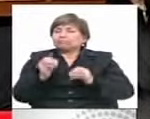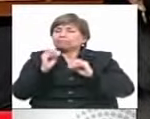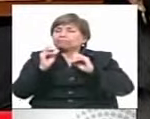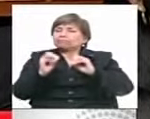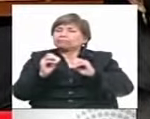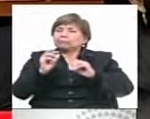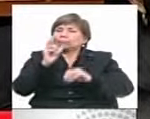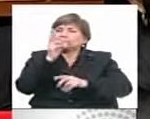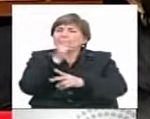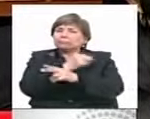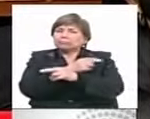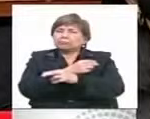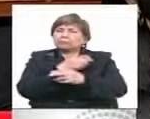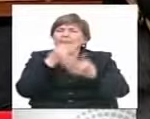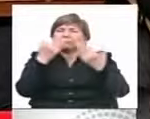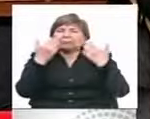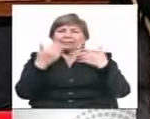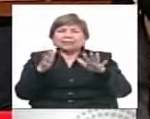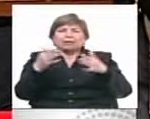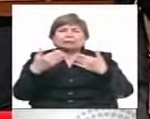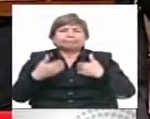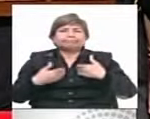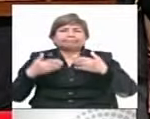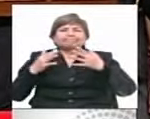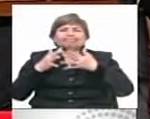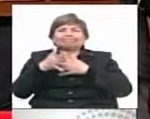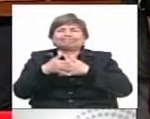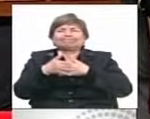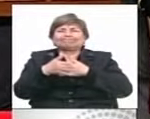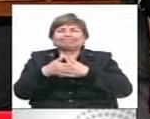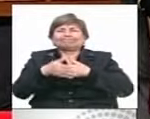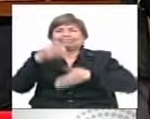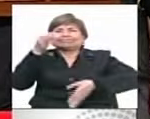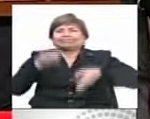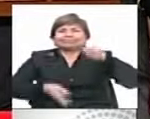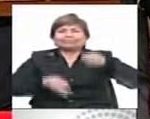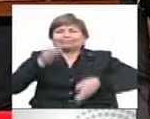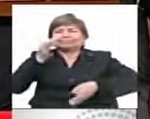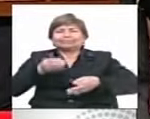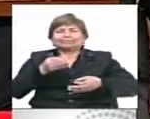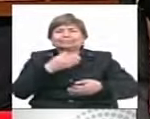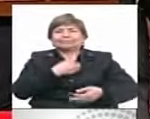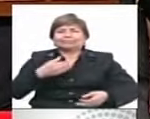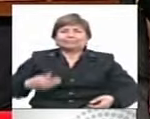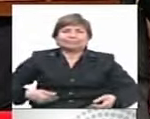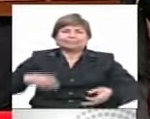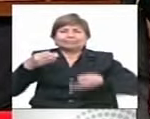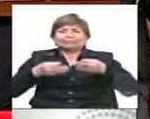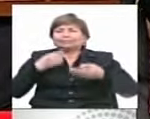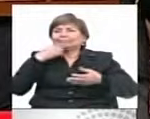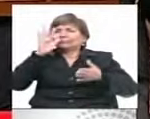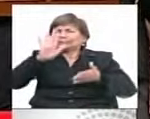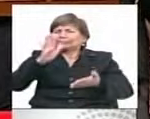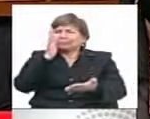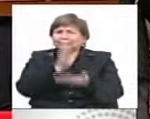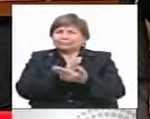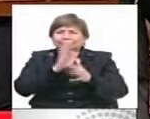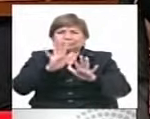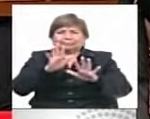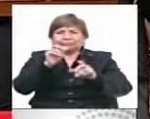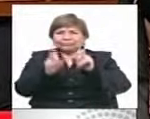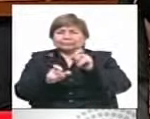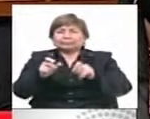en Venezuela, y ha tenido que intervenir la justicia y el Ministerio Público para decirle alto a estos